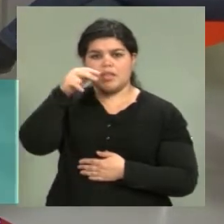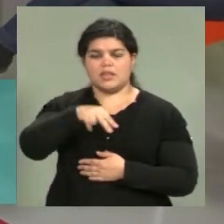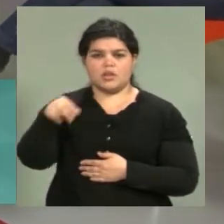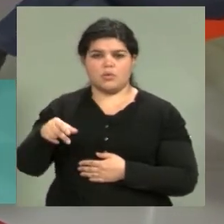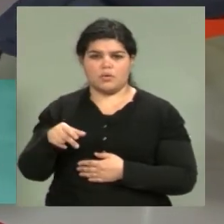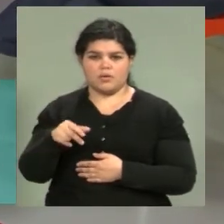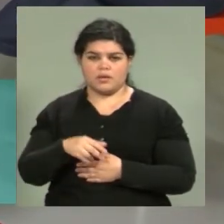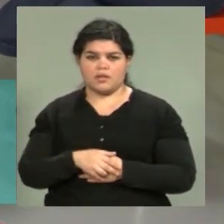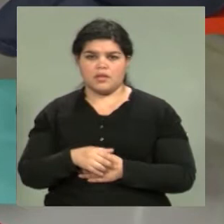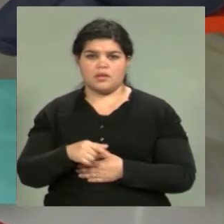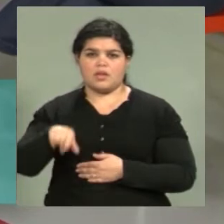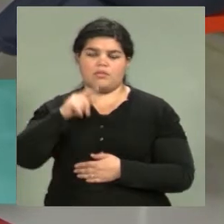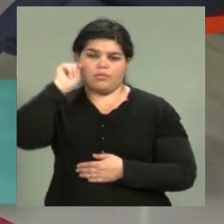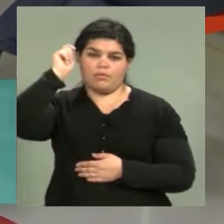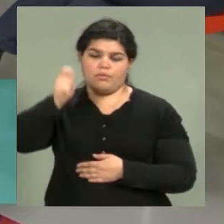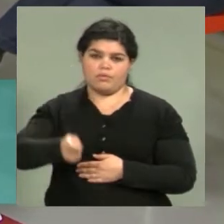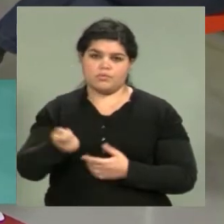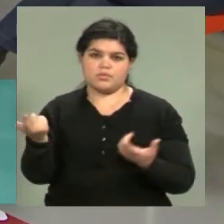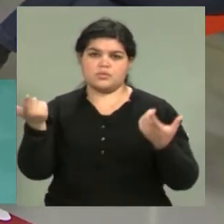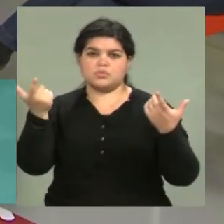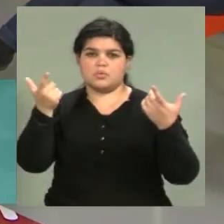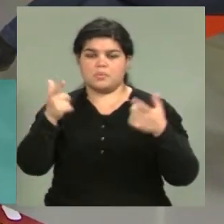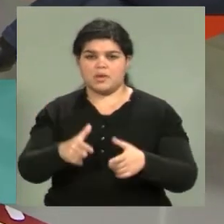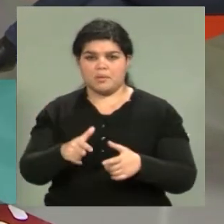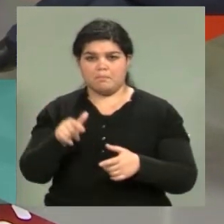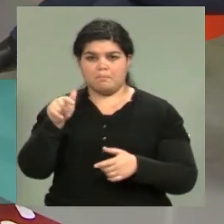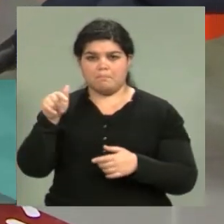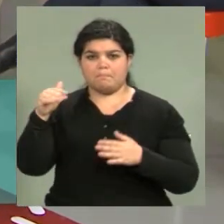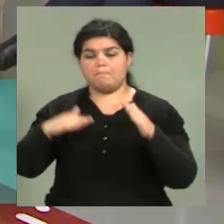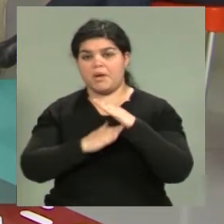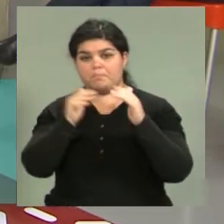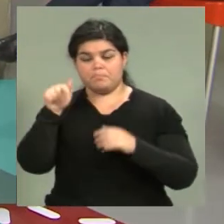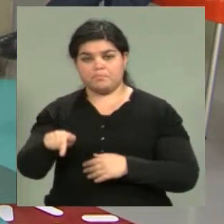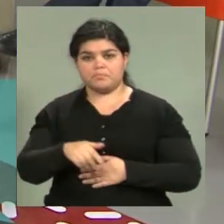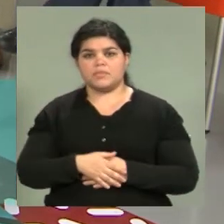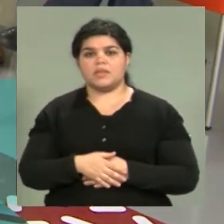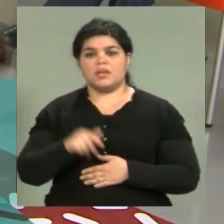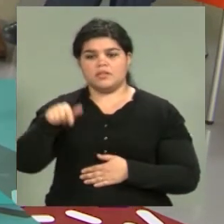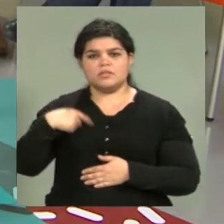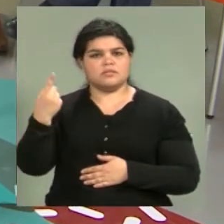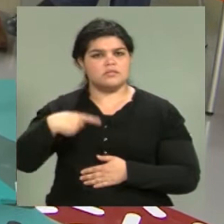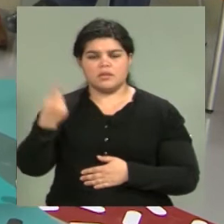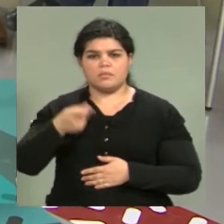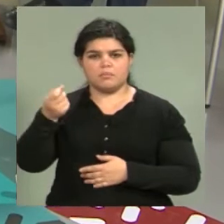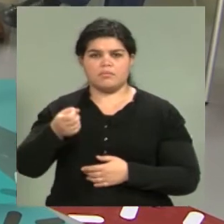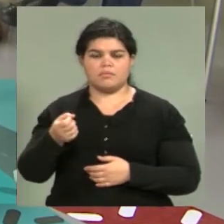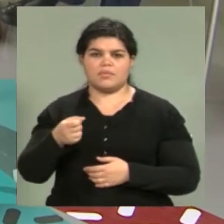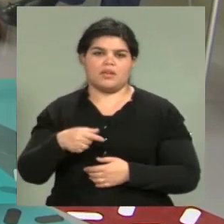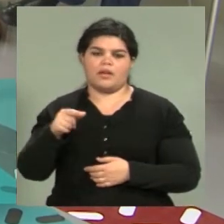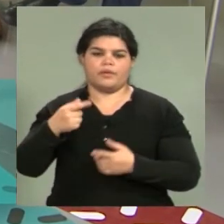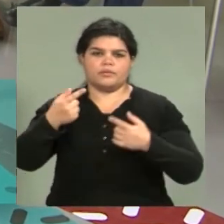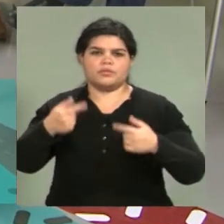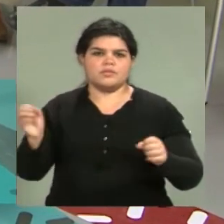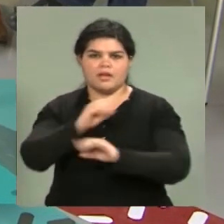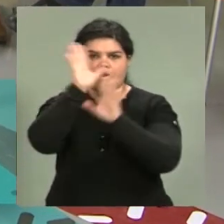terminamos en la Corte Suprema y nosotras siempre con nuestra convicción y haciendo las cosas a la luz del día, porque muchas personas